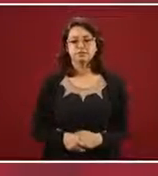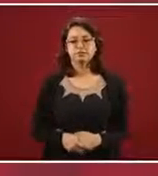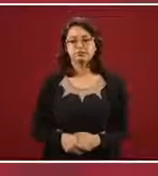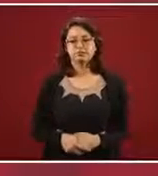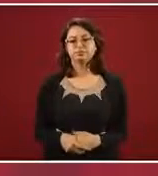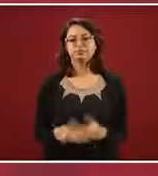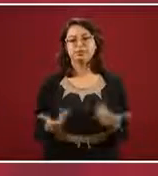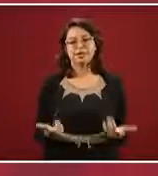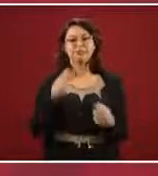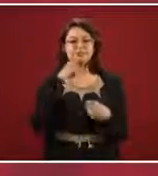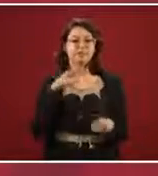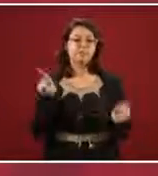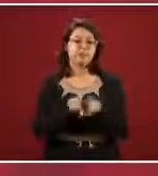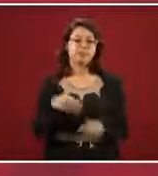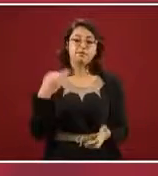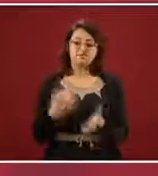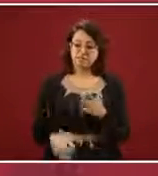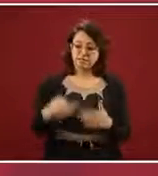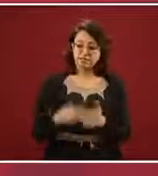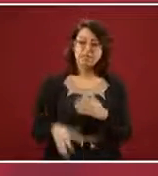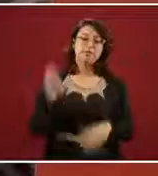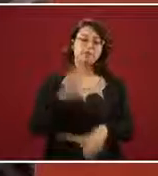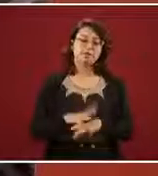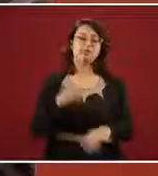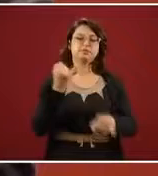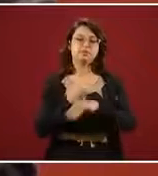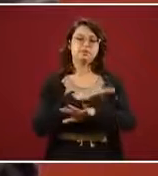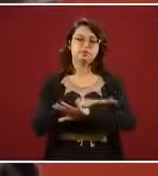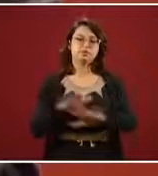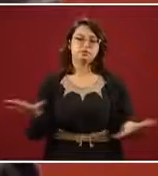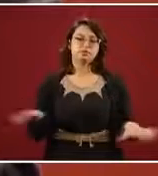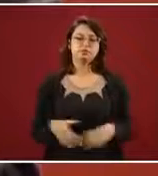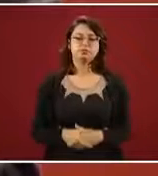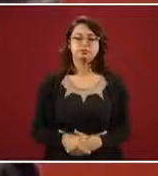Es cosa también de informar, de orientar.